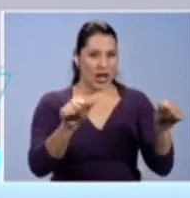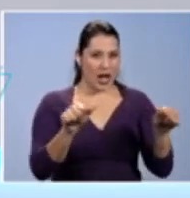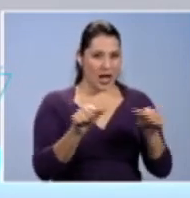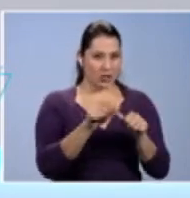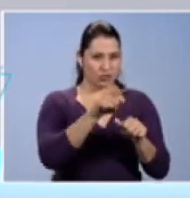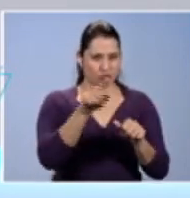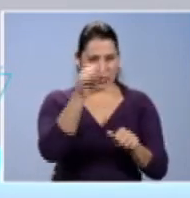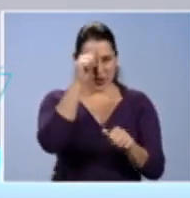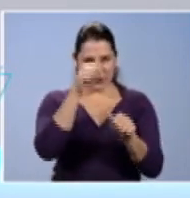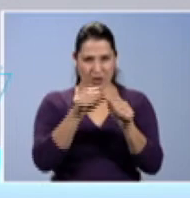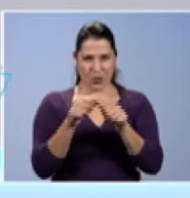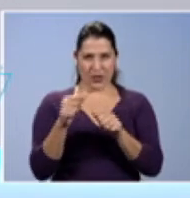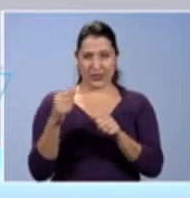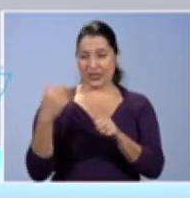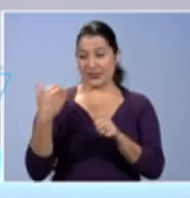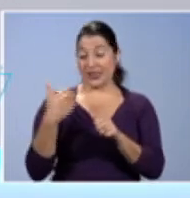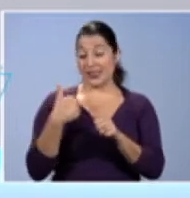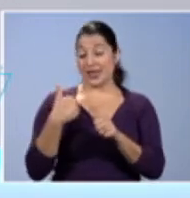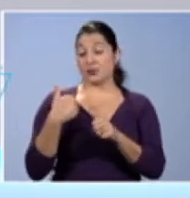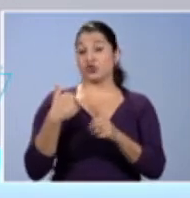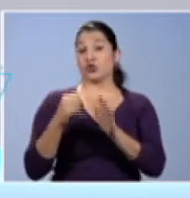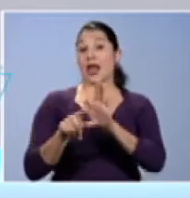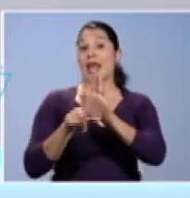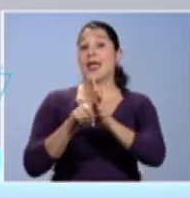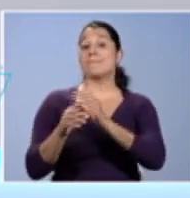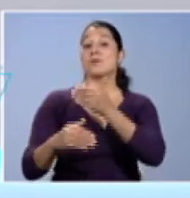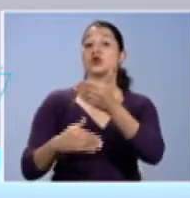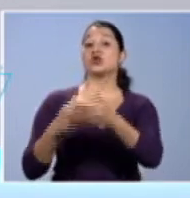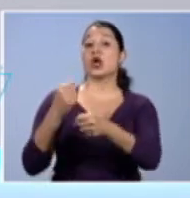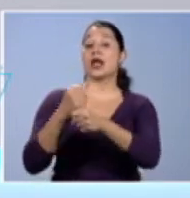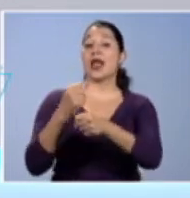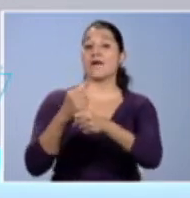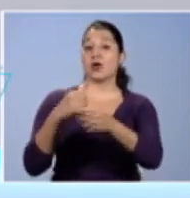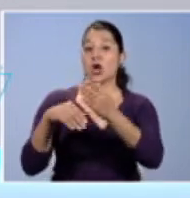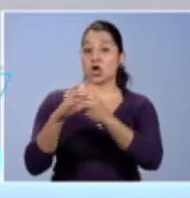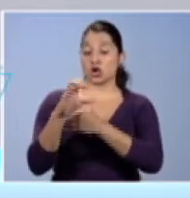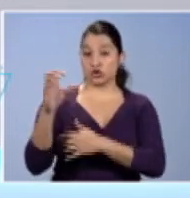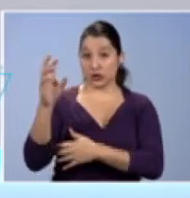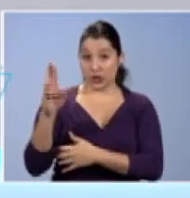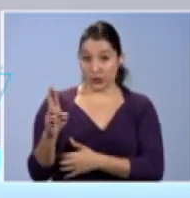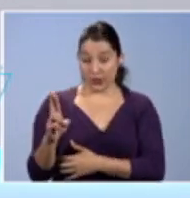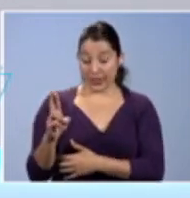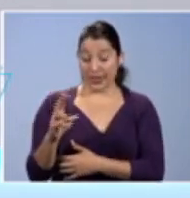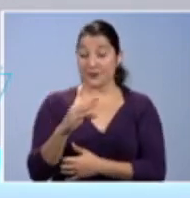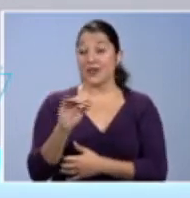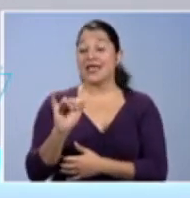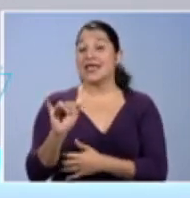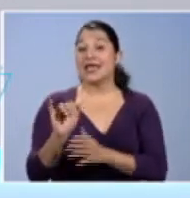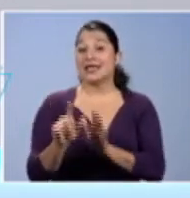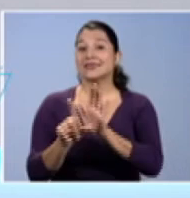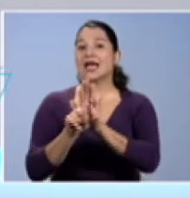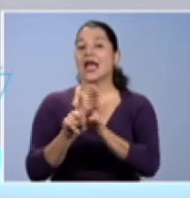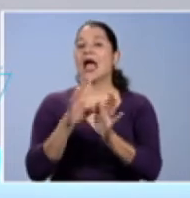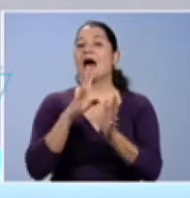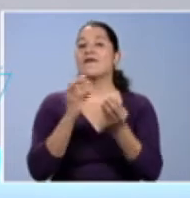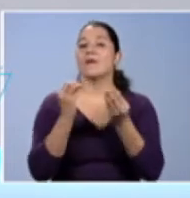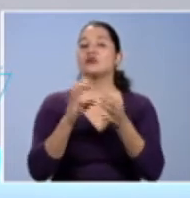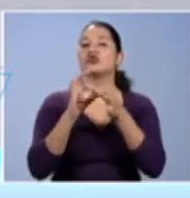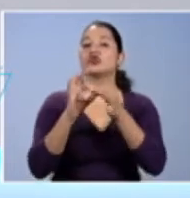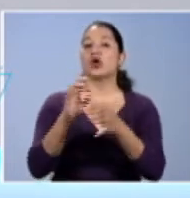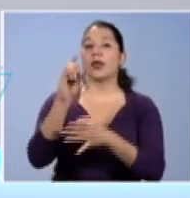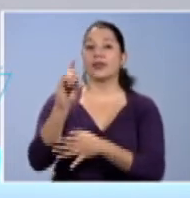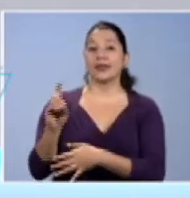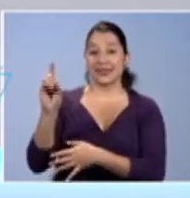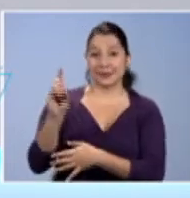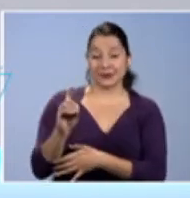un año tenemos una reforma procesal laboral en Costa Rica, ¿verdad? Y parte de los factores determinantes que toca esta reforma es el tema de discriminación. Y uno de